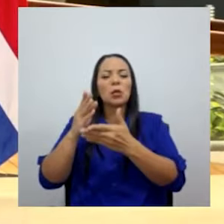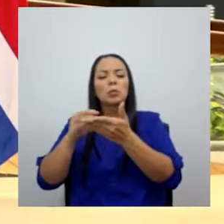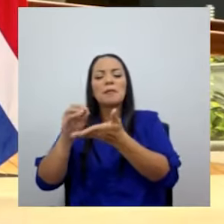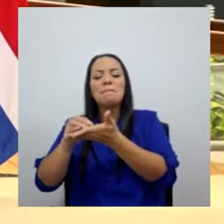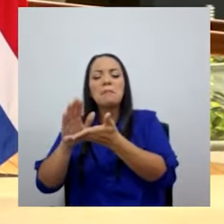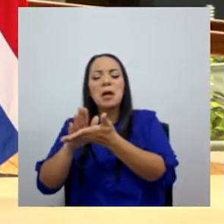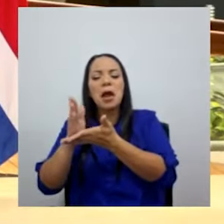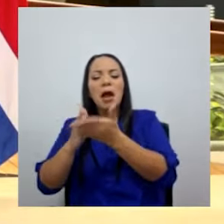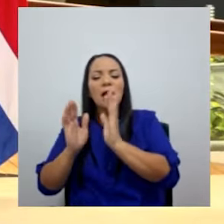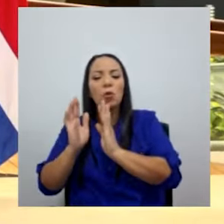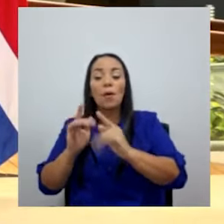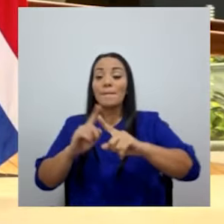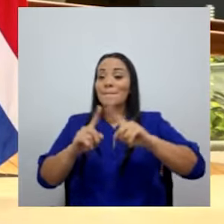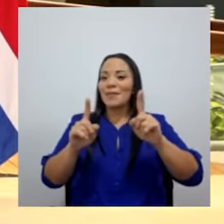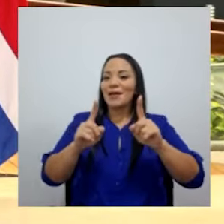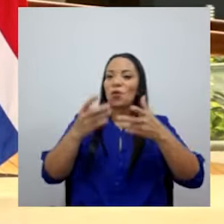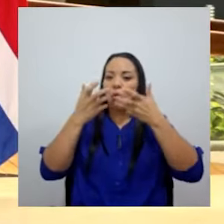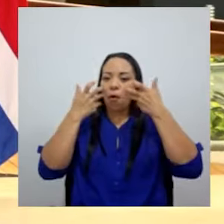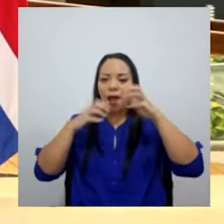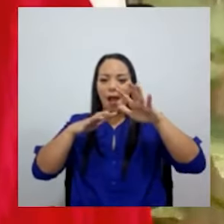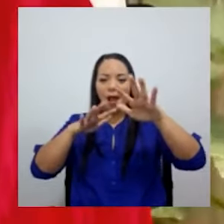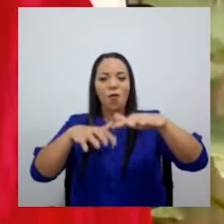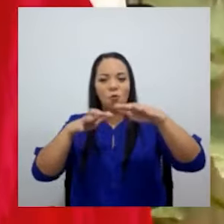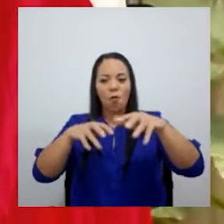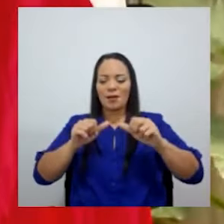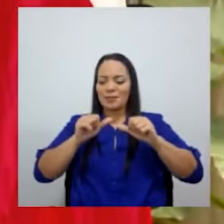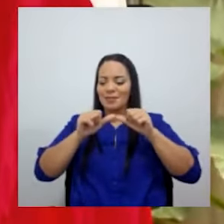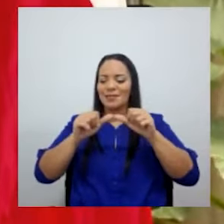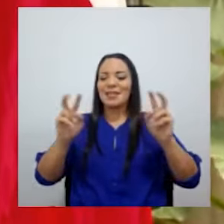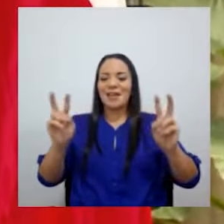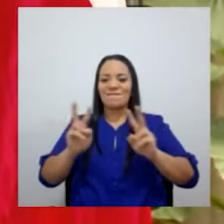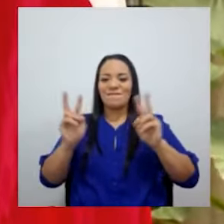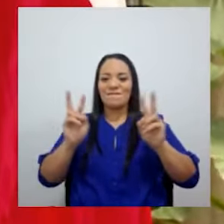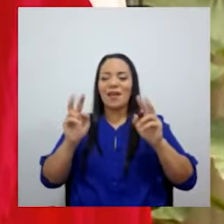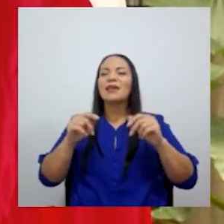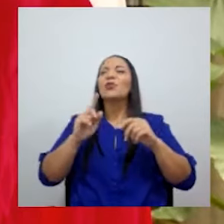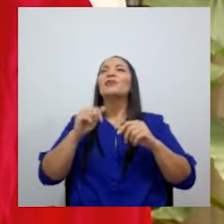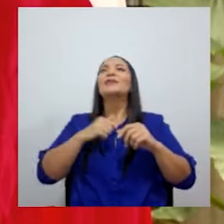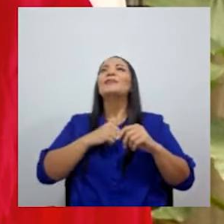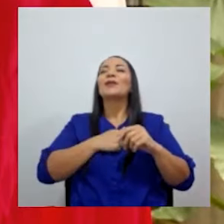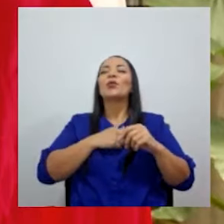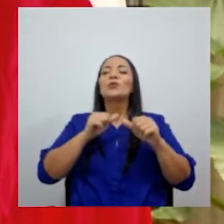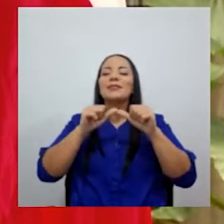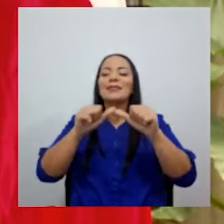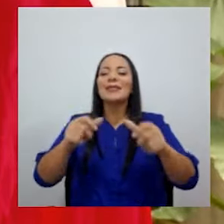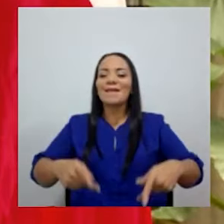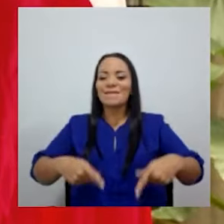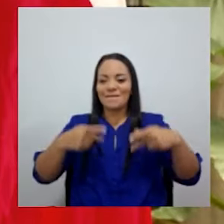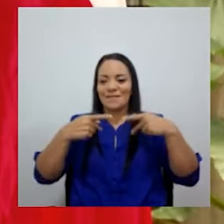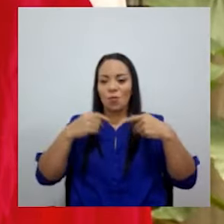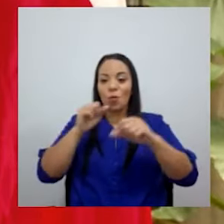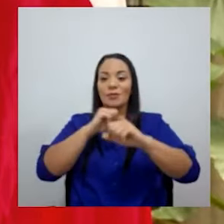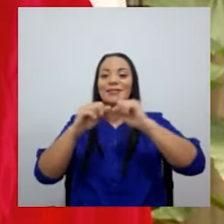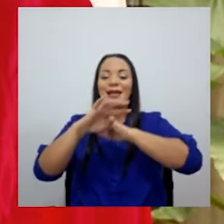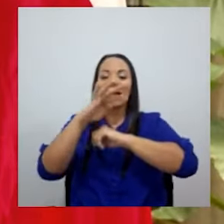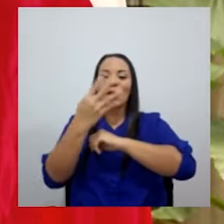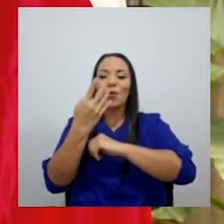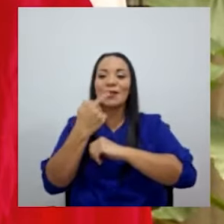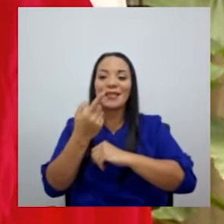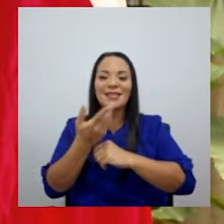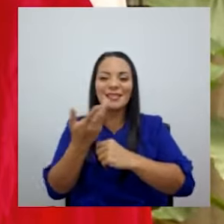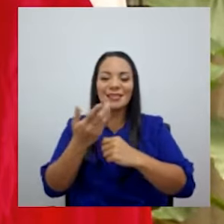el jaguar tiene su corazón vivo. Y lo que dice la sala es que la